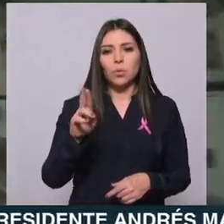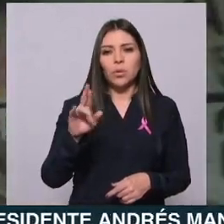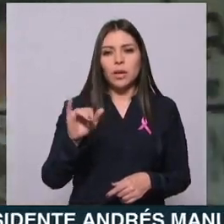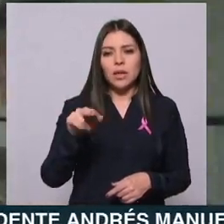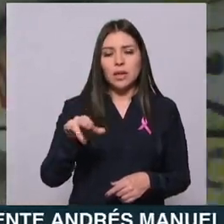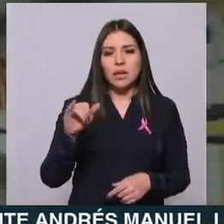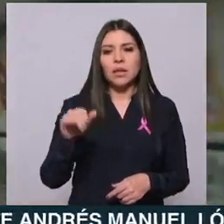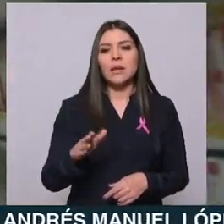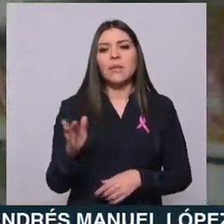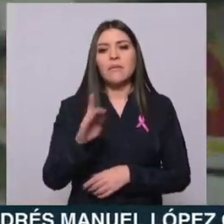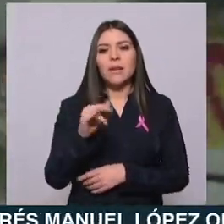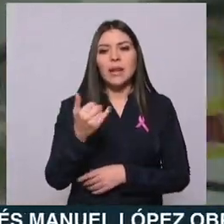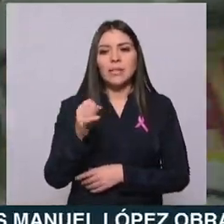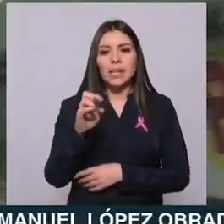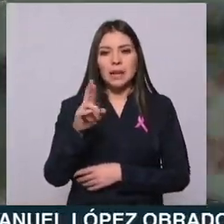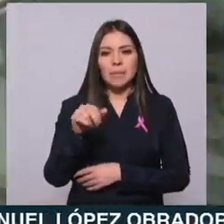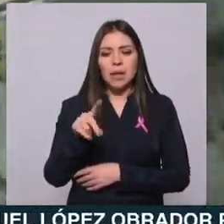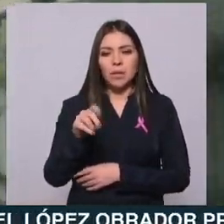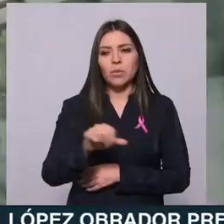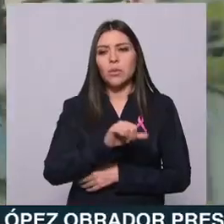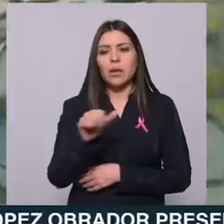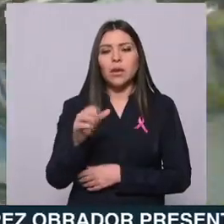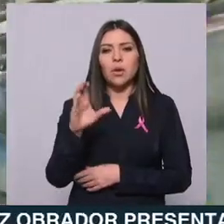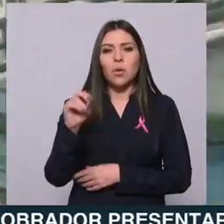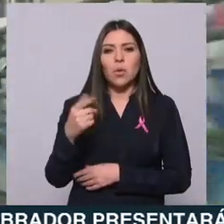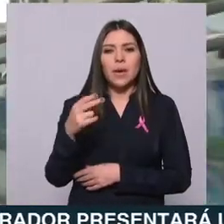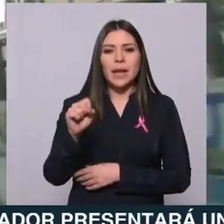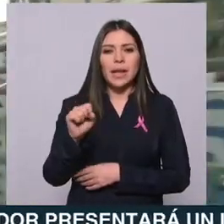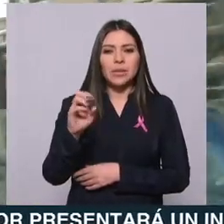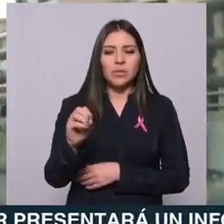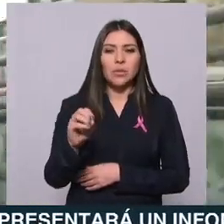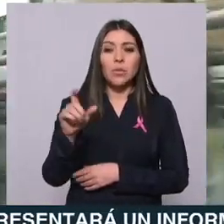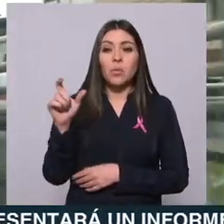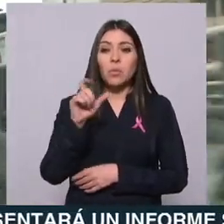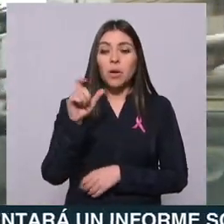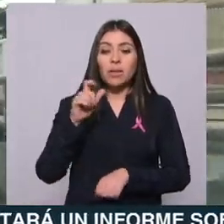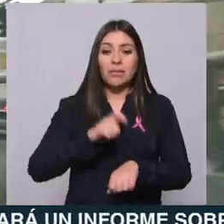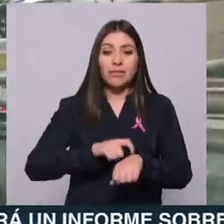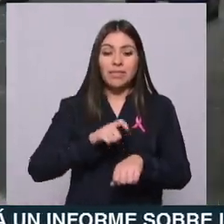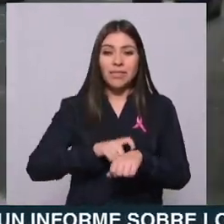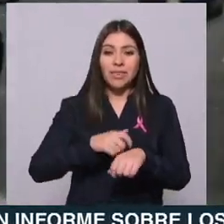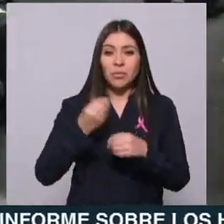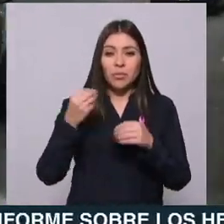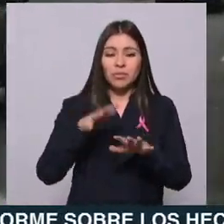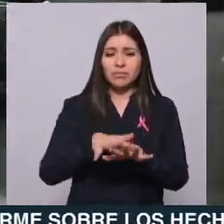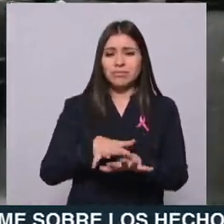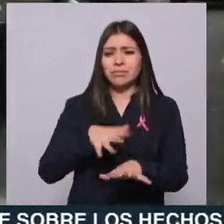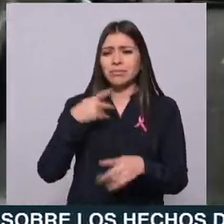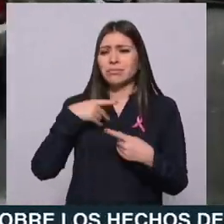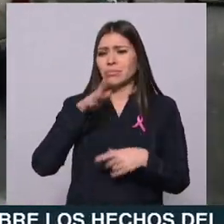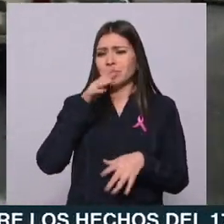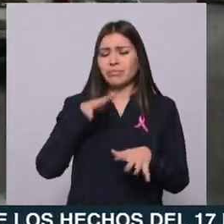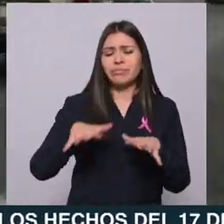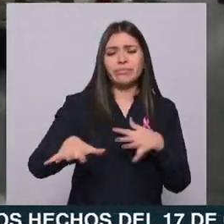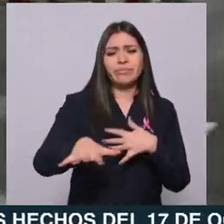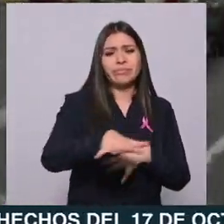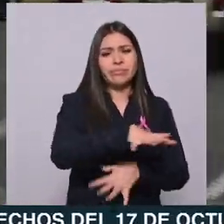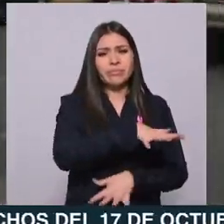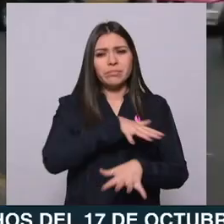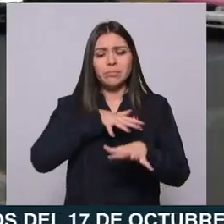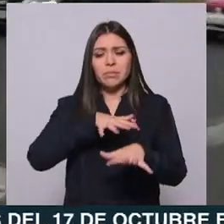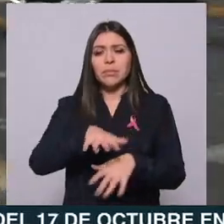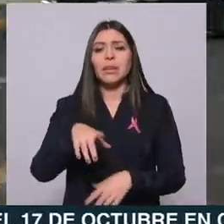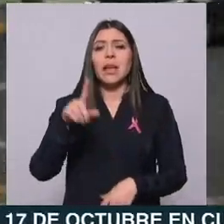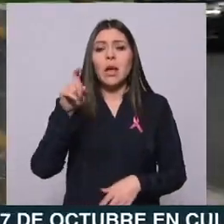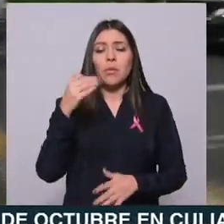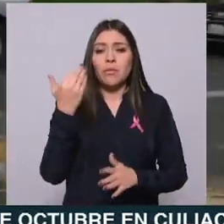Fray Servando Teresa de Mier e incluso parte de Congreso de la Unión, que en horas pico son intratables para los automovilistas. La escasez de agua y el